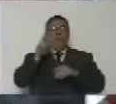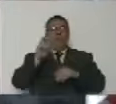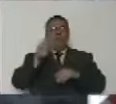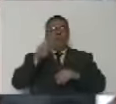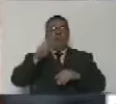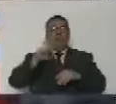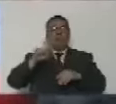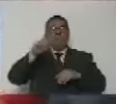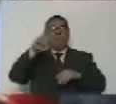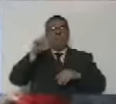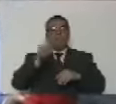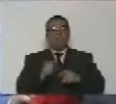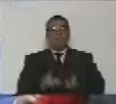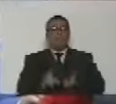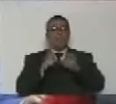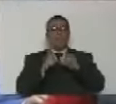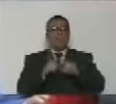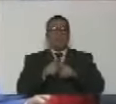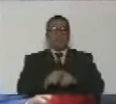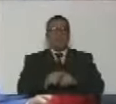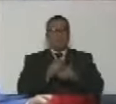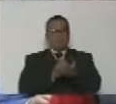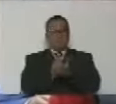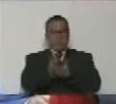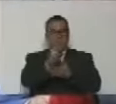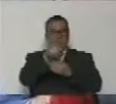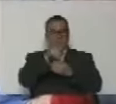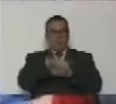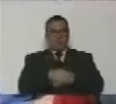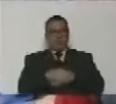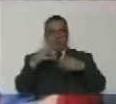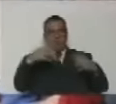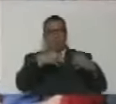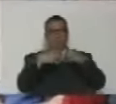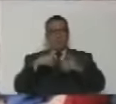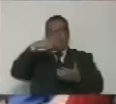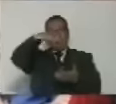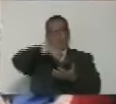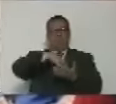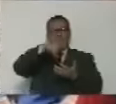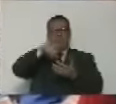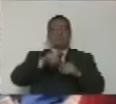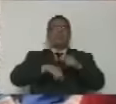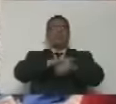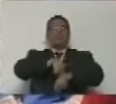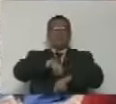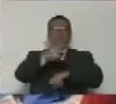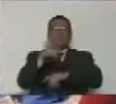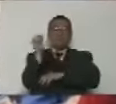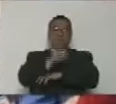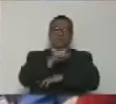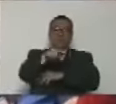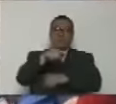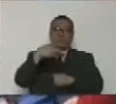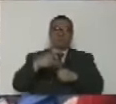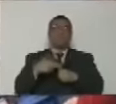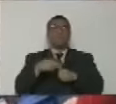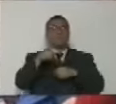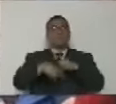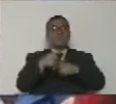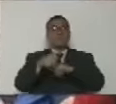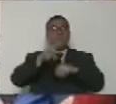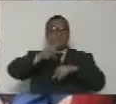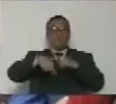Granada, que insisto, permitió el camino conducente a la batalla de Carabobo y después la derrota definitiva en Maracaibo y